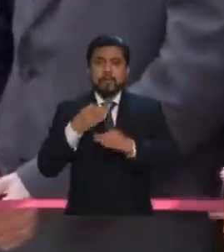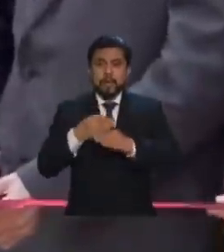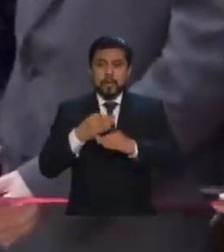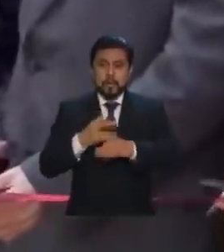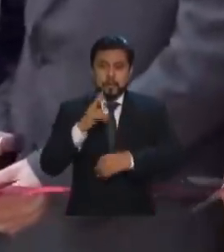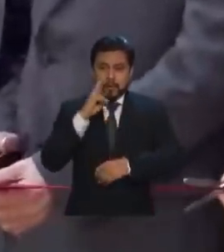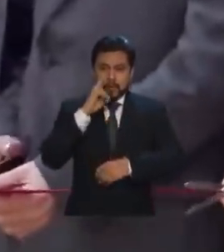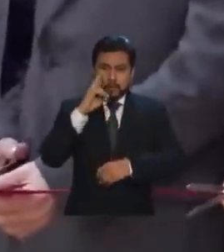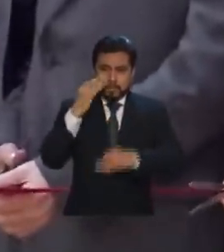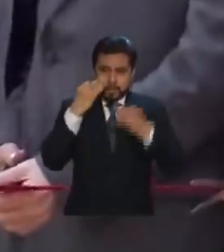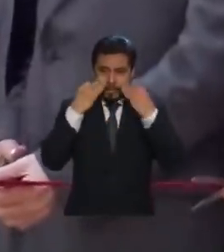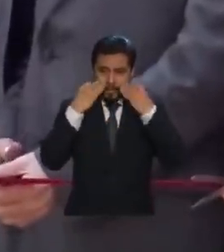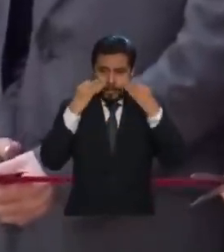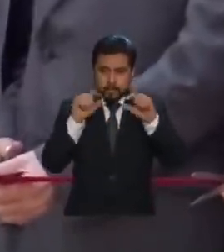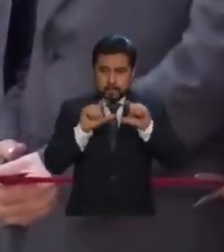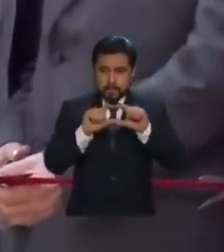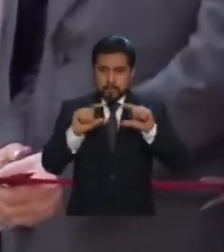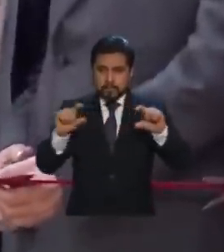listón.